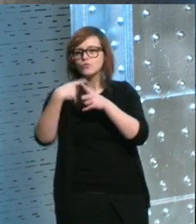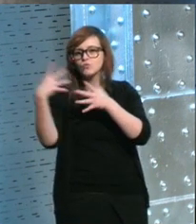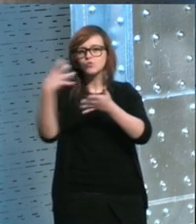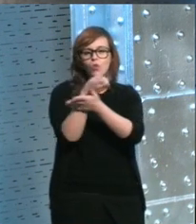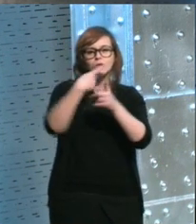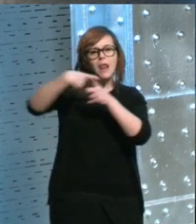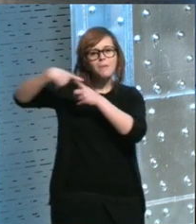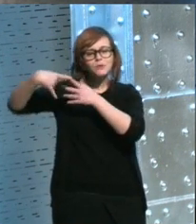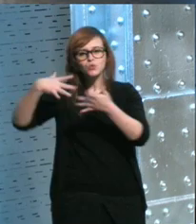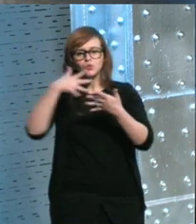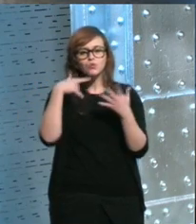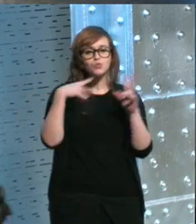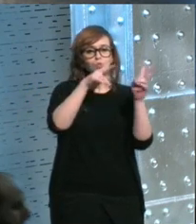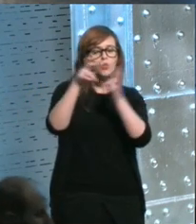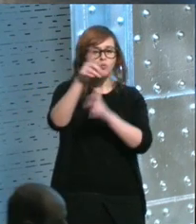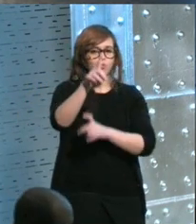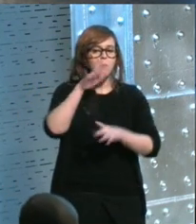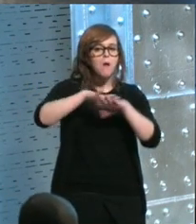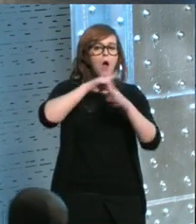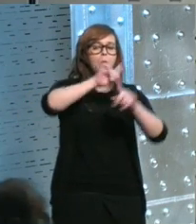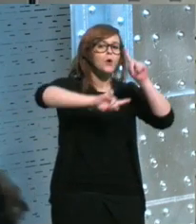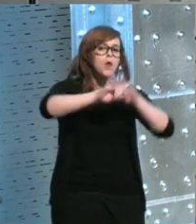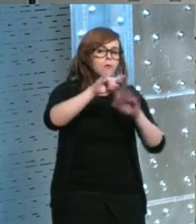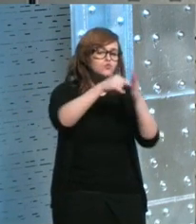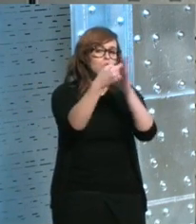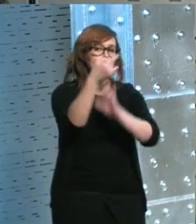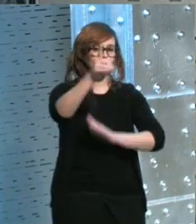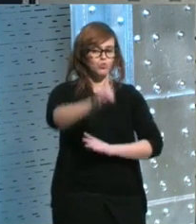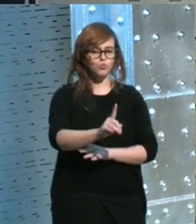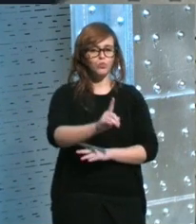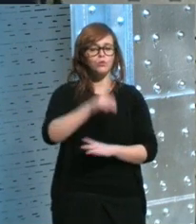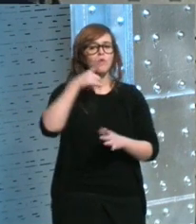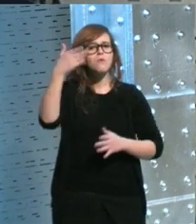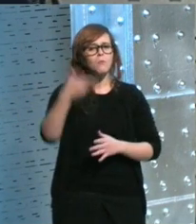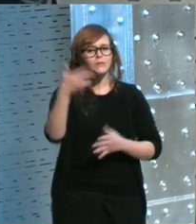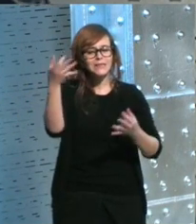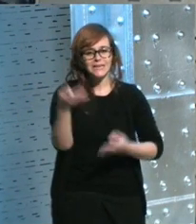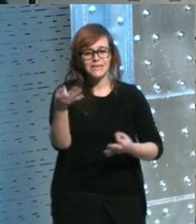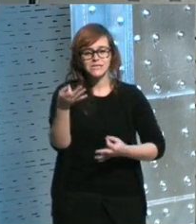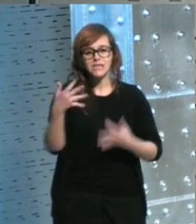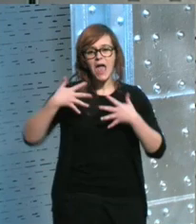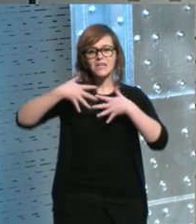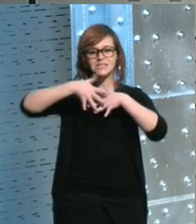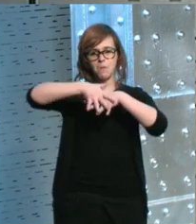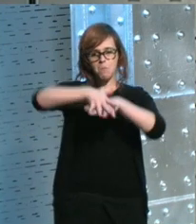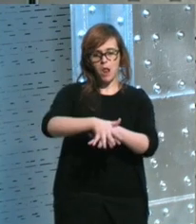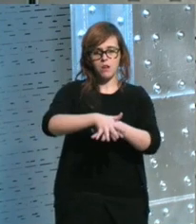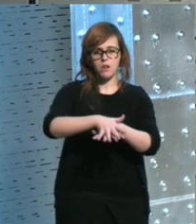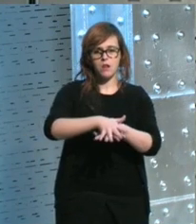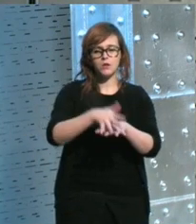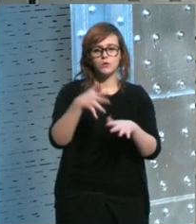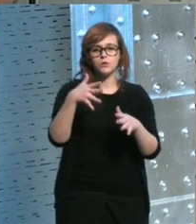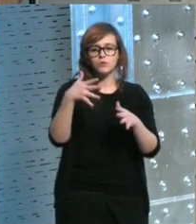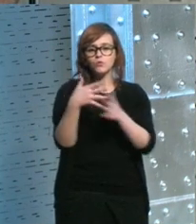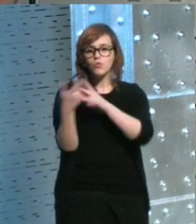resolver un problema o sacarle provecho a una oportunidad. Lo importante es asemblaje. Todo lo que se